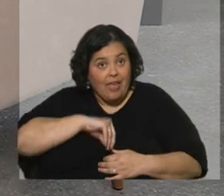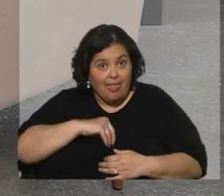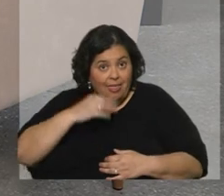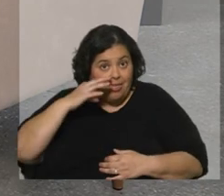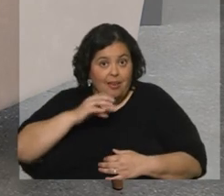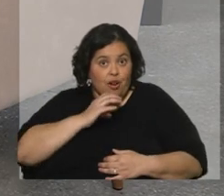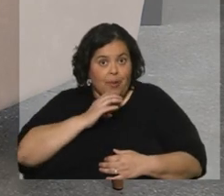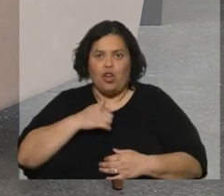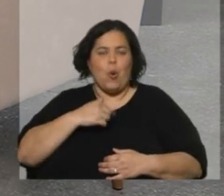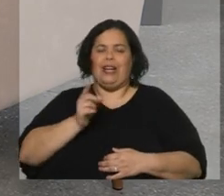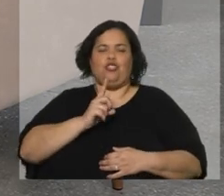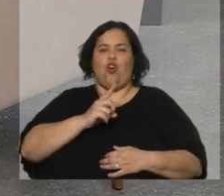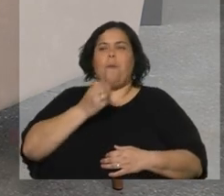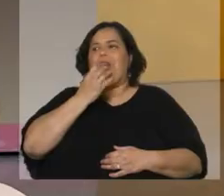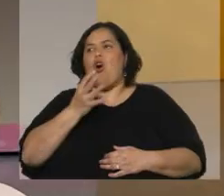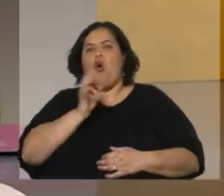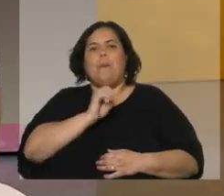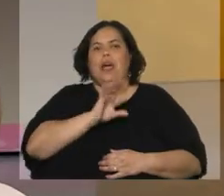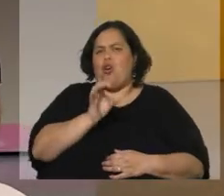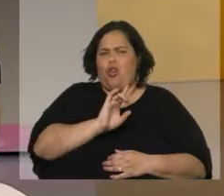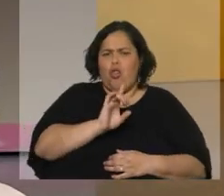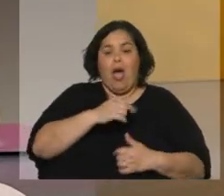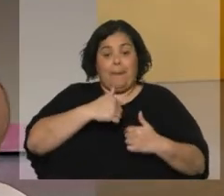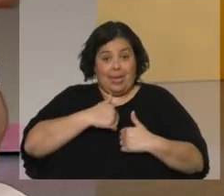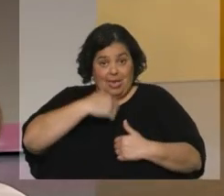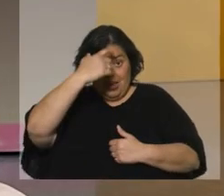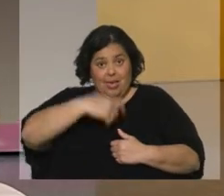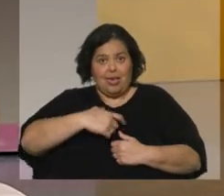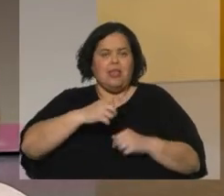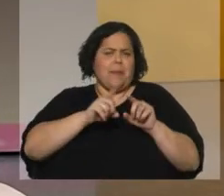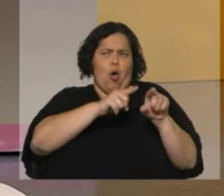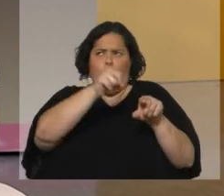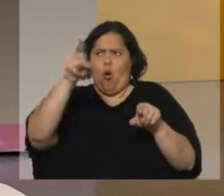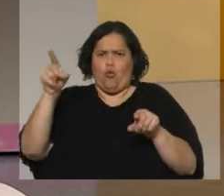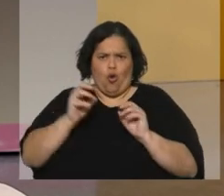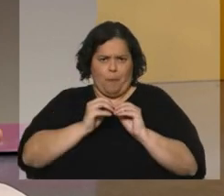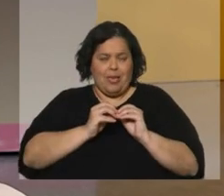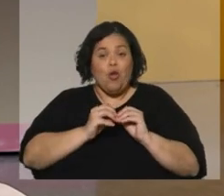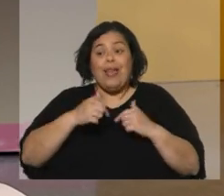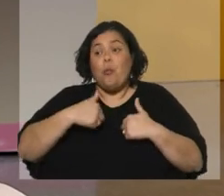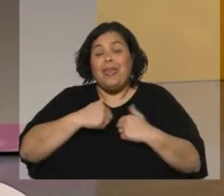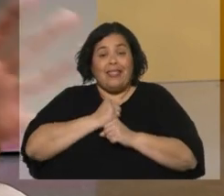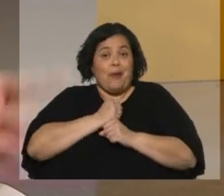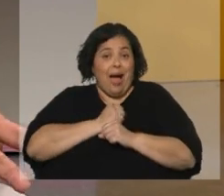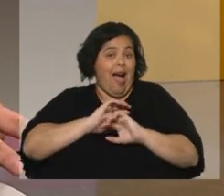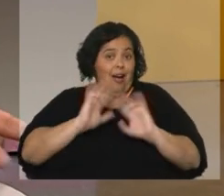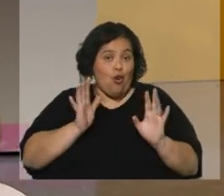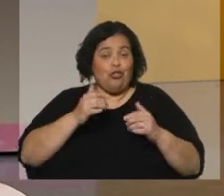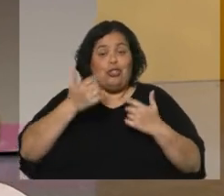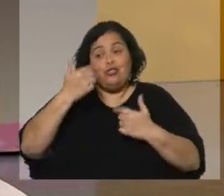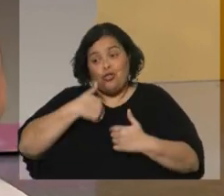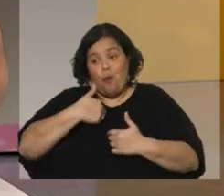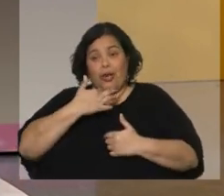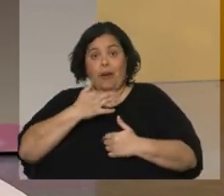considere que que sea mejor o peor sino que en mi caso como lo de tantos colegas Bueno es un laburo es un trabajo entonces Tenemos que tener